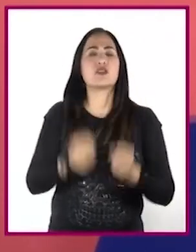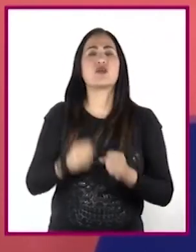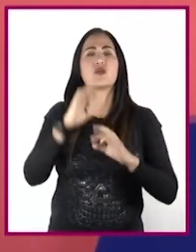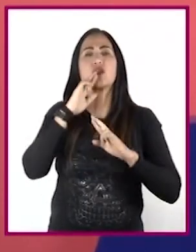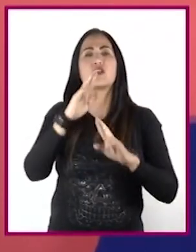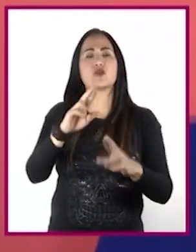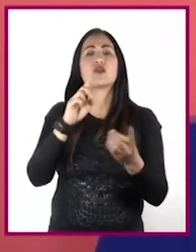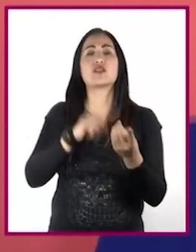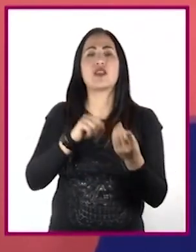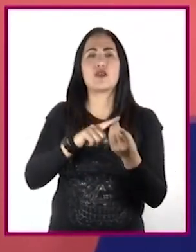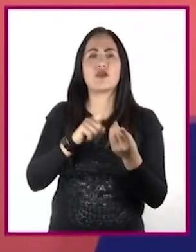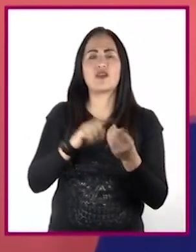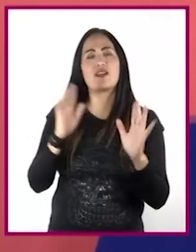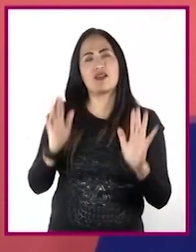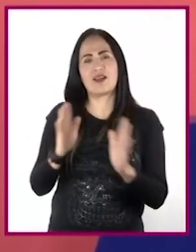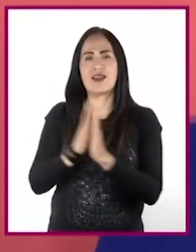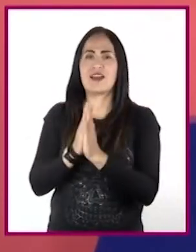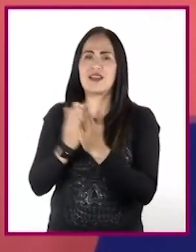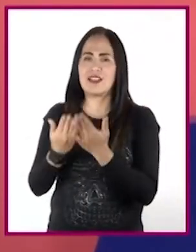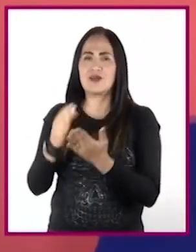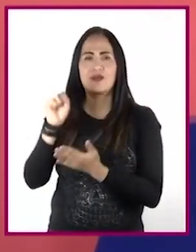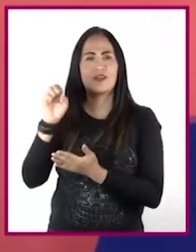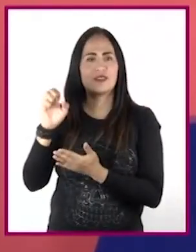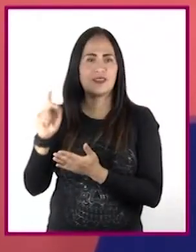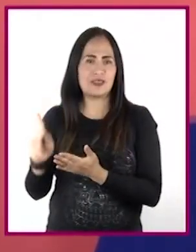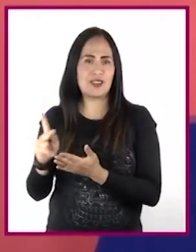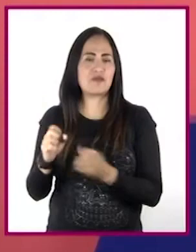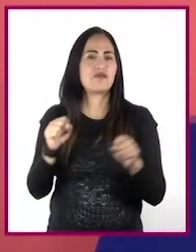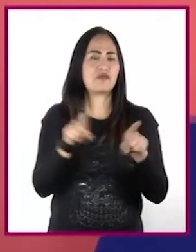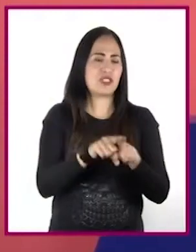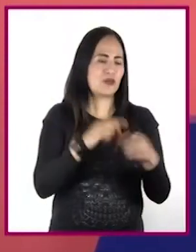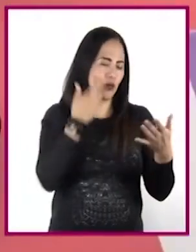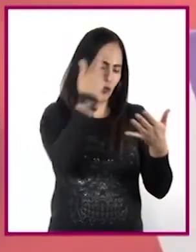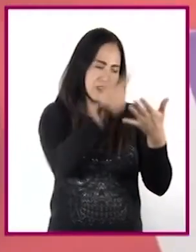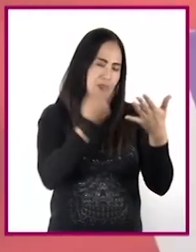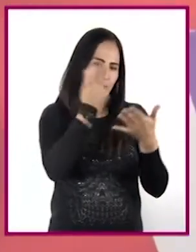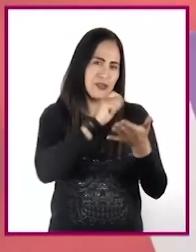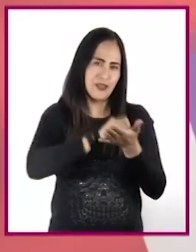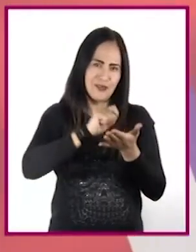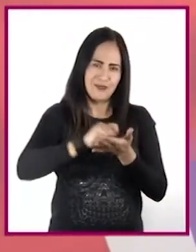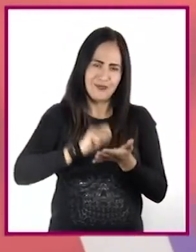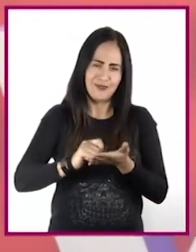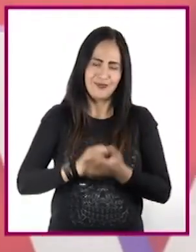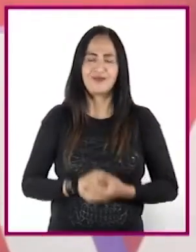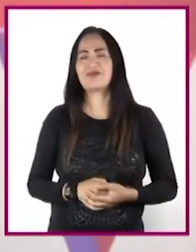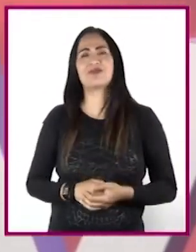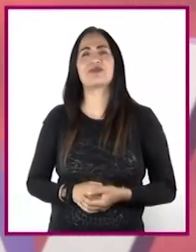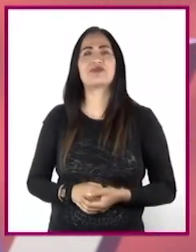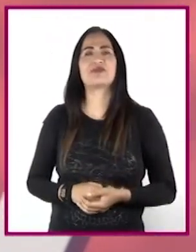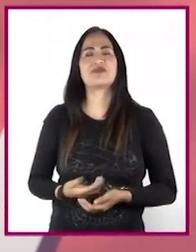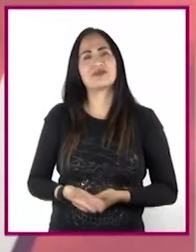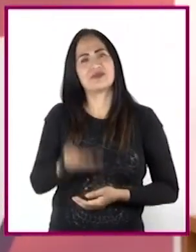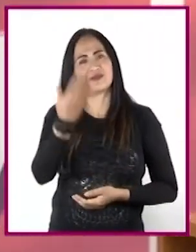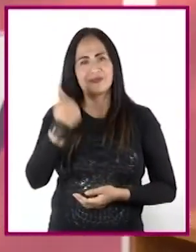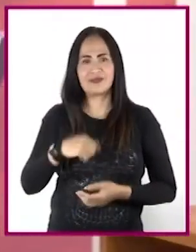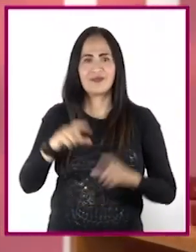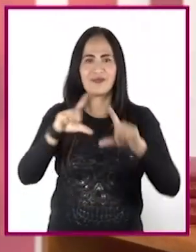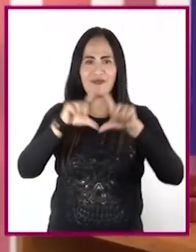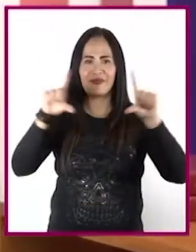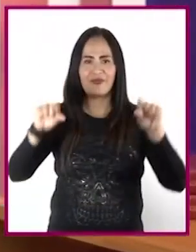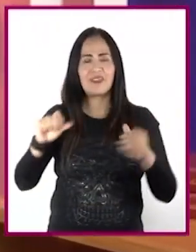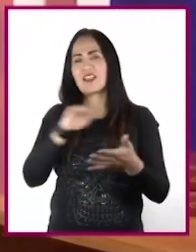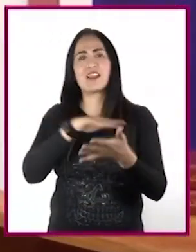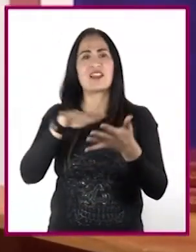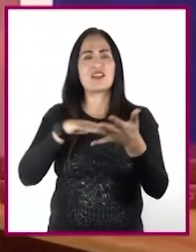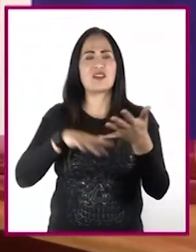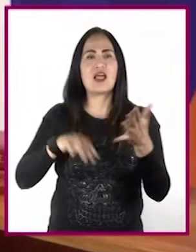encontrarán respuesta al momento de consultar su libro de texto y revisar sus apuntes. Acompáñennos a dar lectura a un fragmento